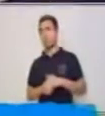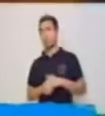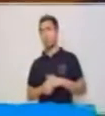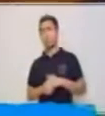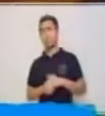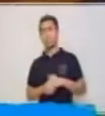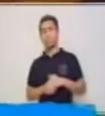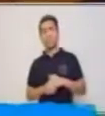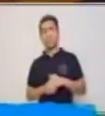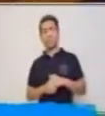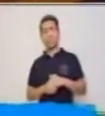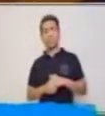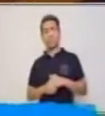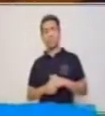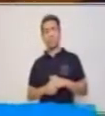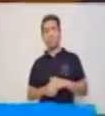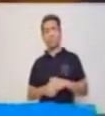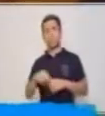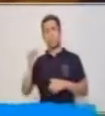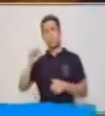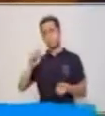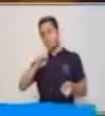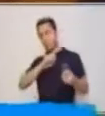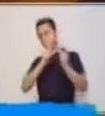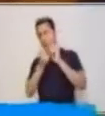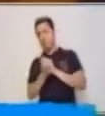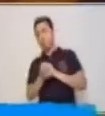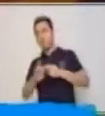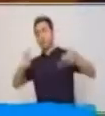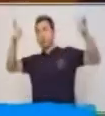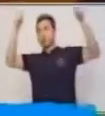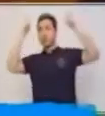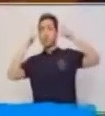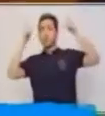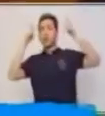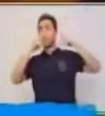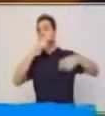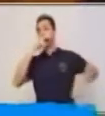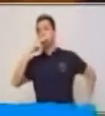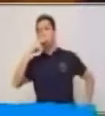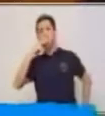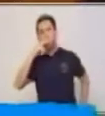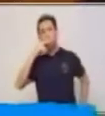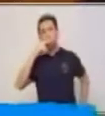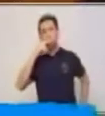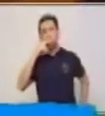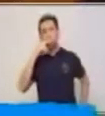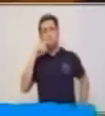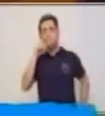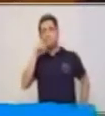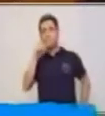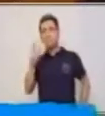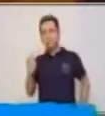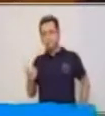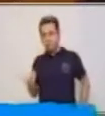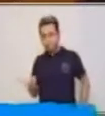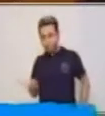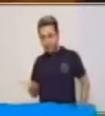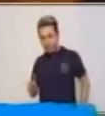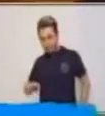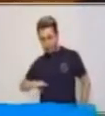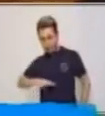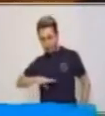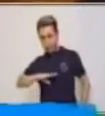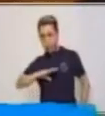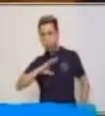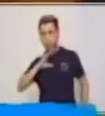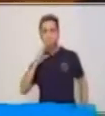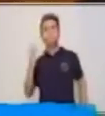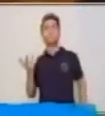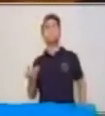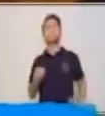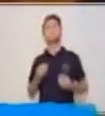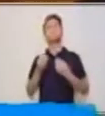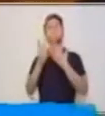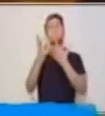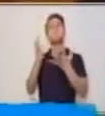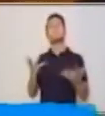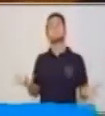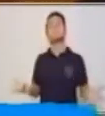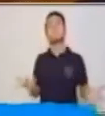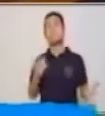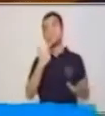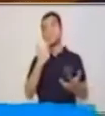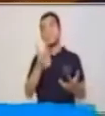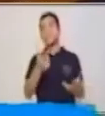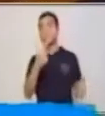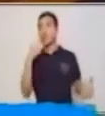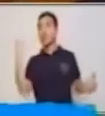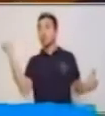A ver, probemos ahora con el sombrero rojo. ¿Qué sentimientos tendrían ustedes si alguien les dice que van a poder estar